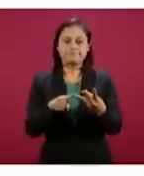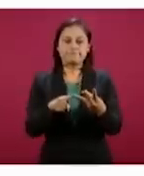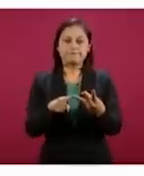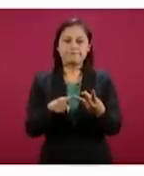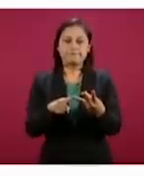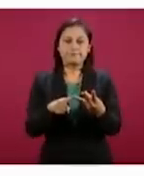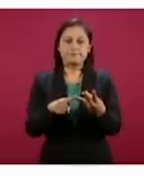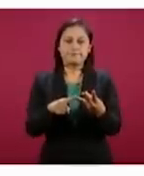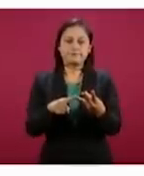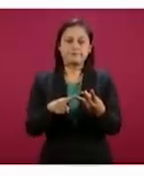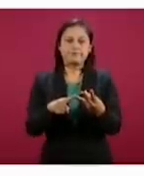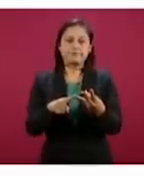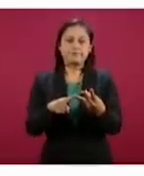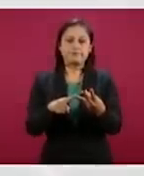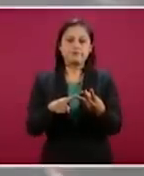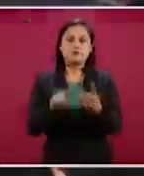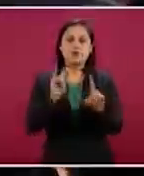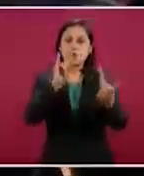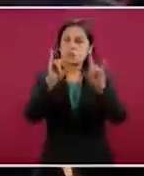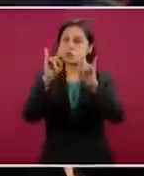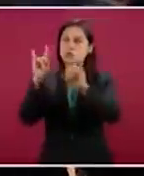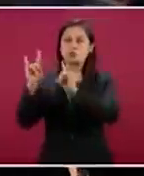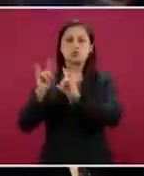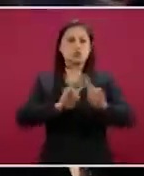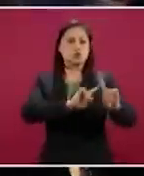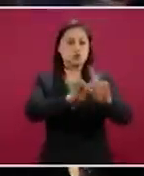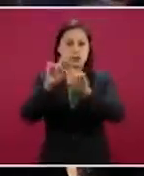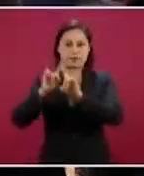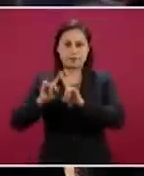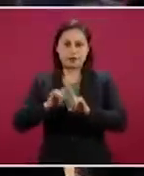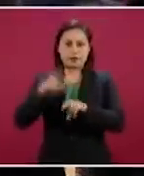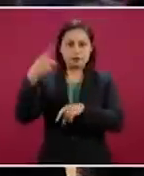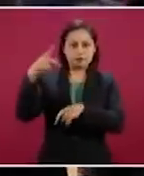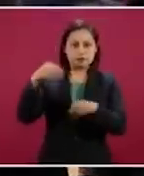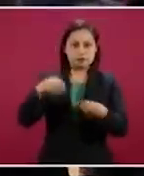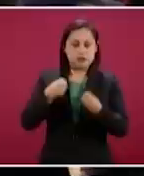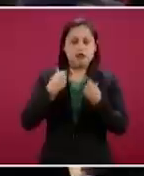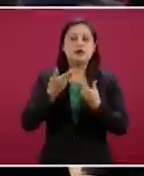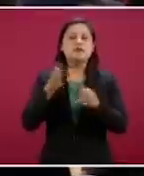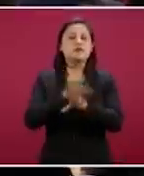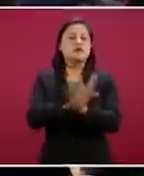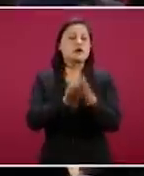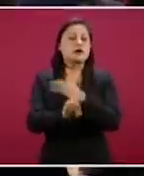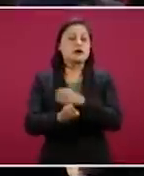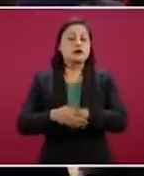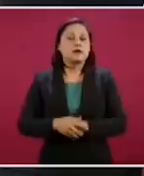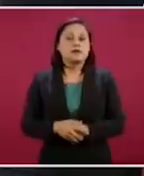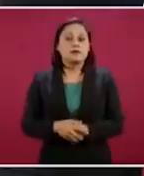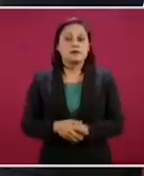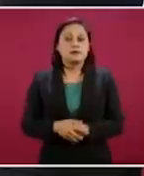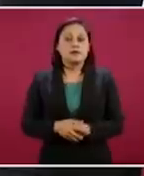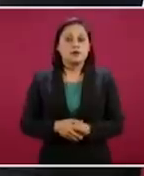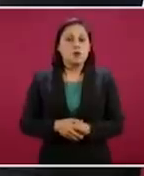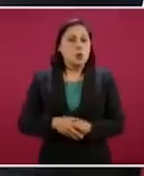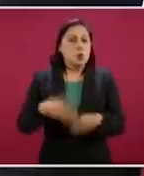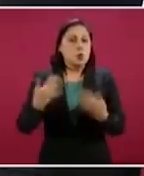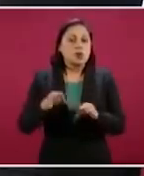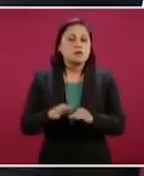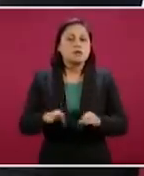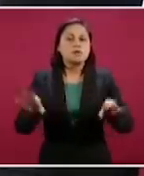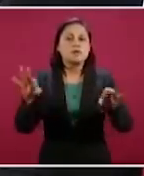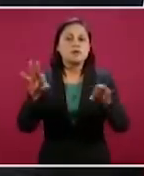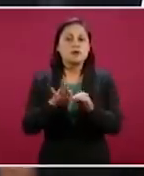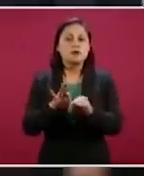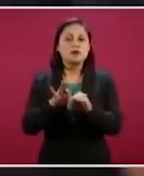tenemos diversas exposiciones, la más importante de las cuales es la que se llevará a cabo en